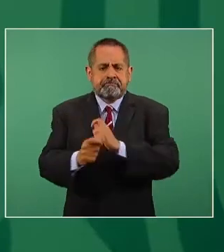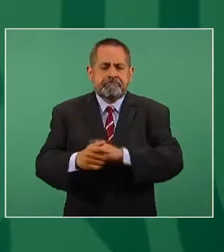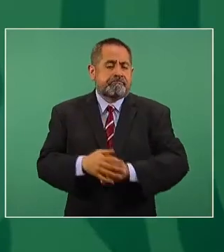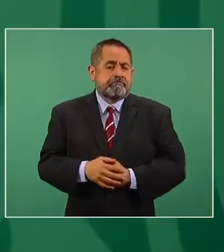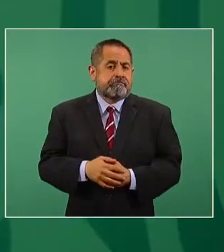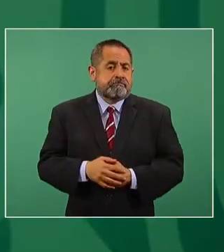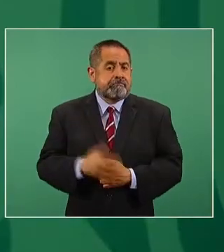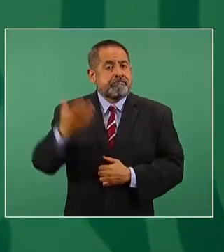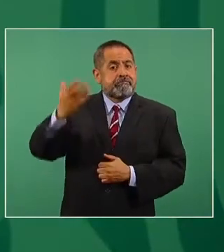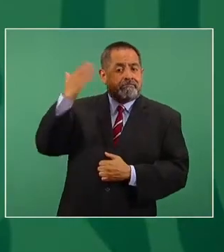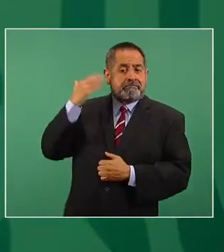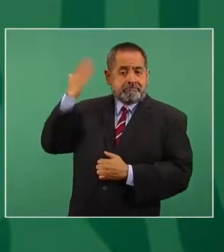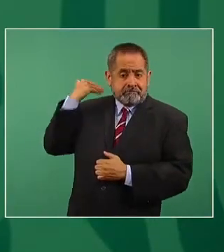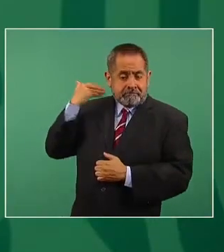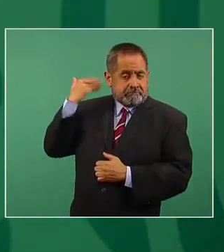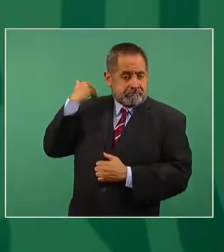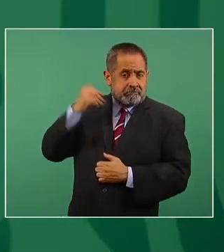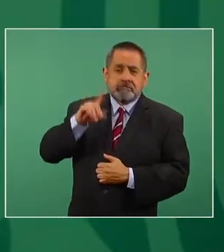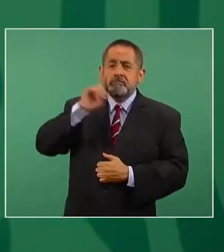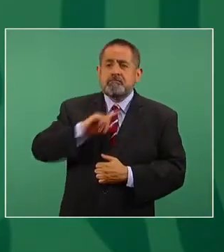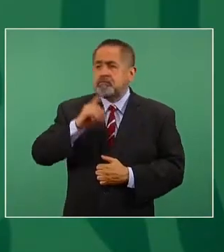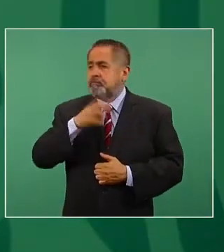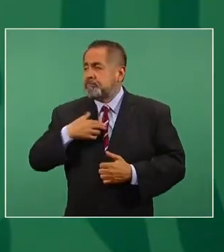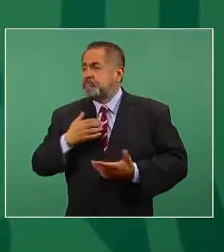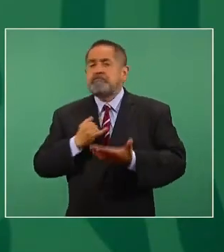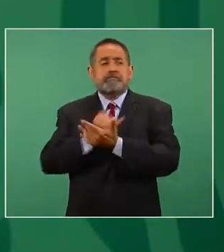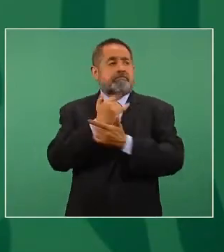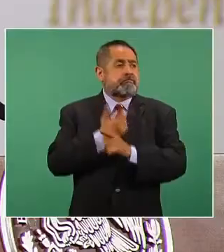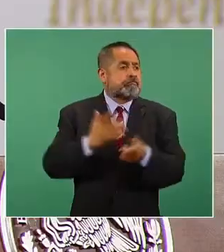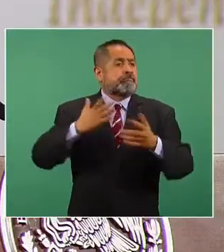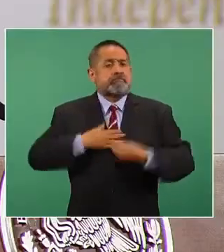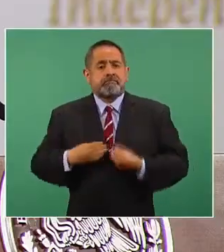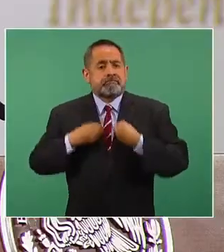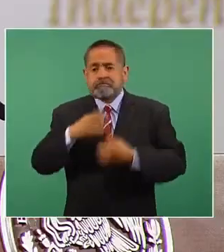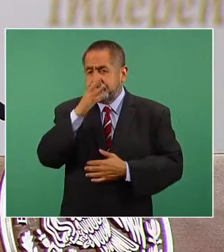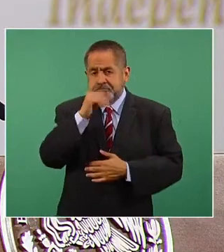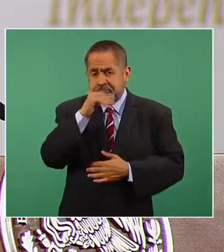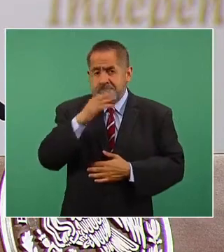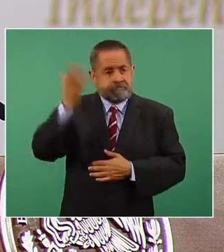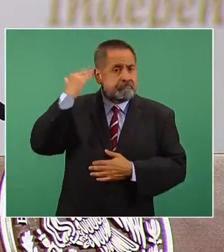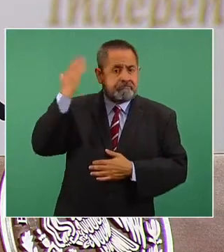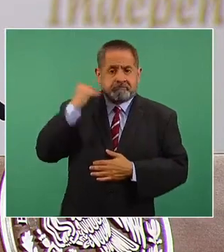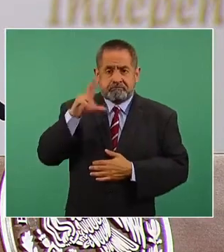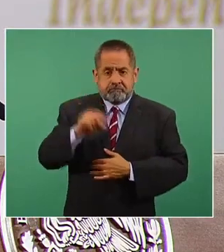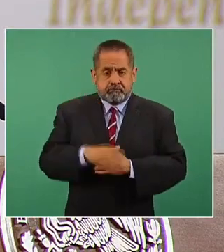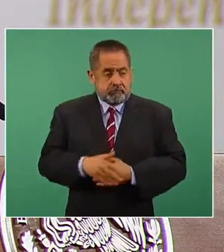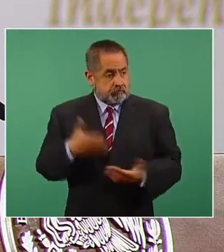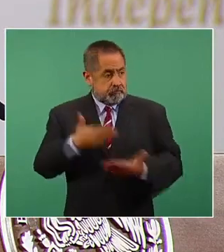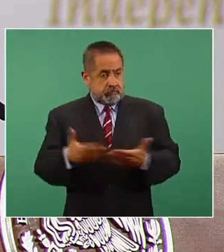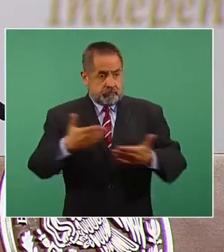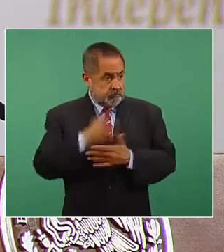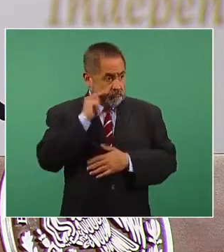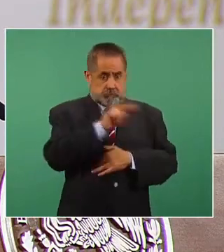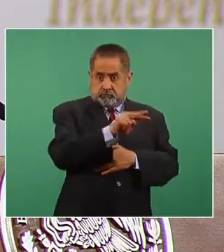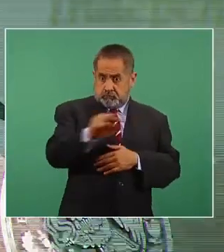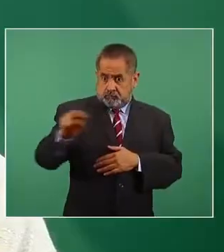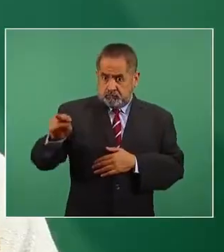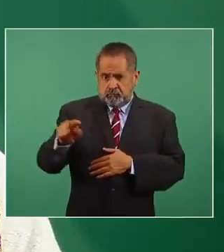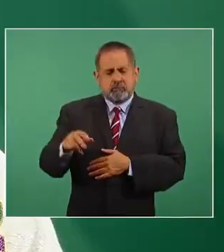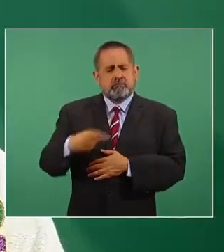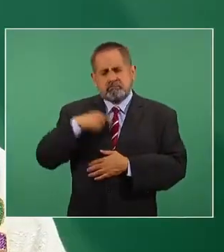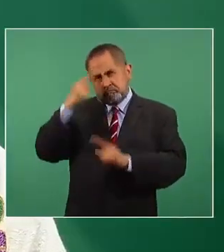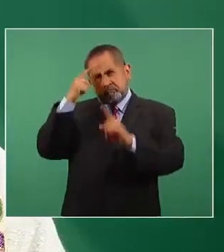la mujer no podía decidir libremente el rumbo de su vida. Las mujeres que hoy nos acompañan han cumplido